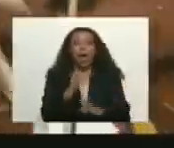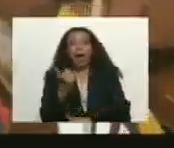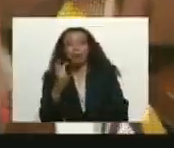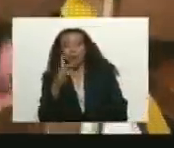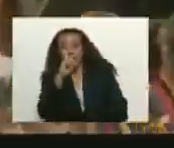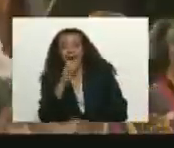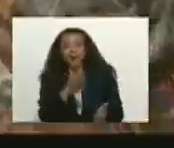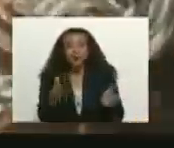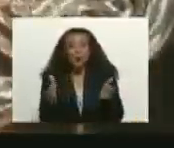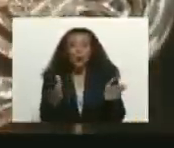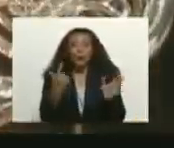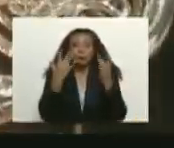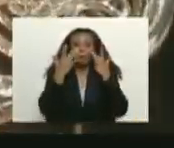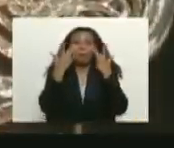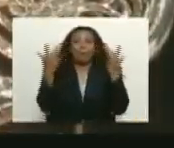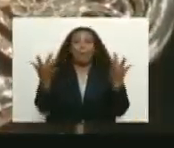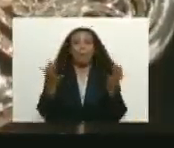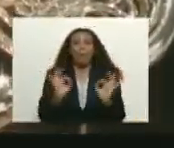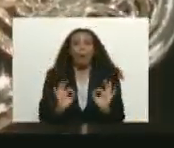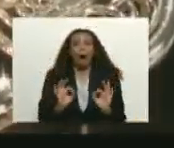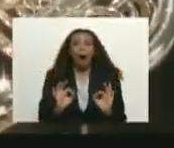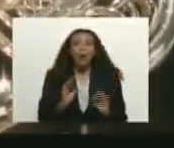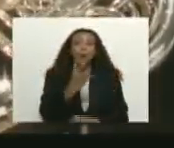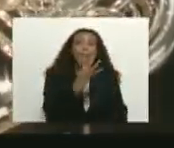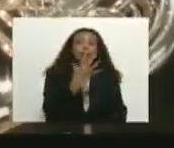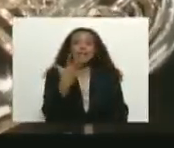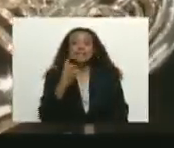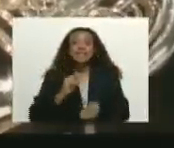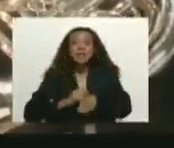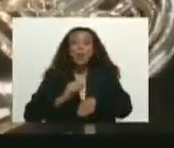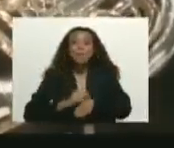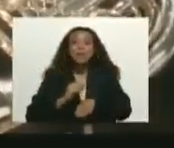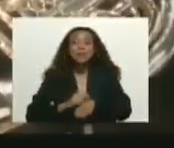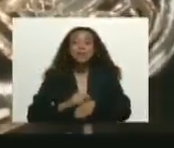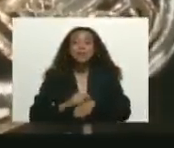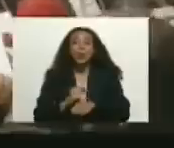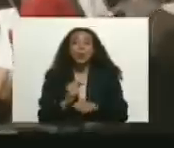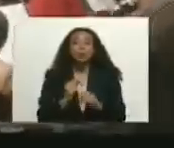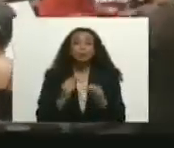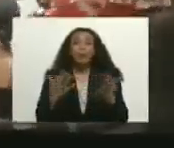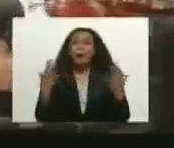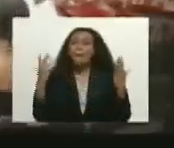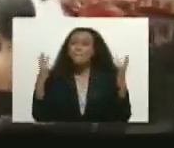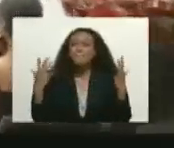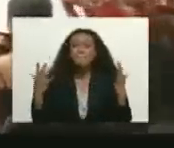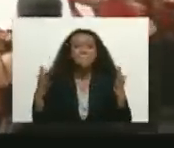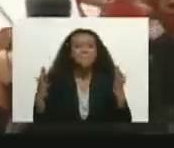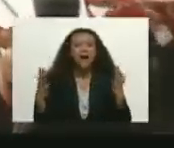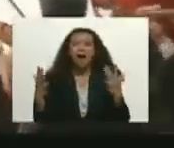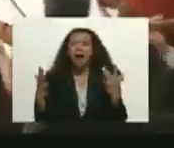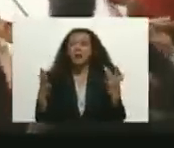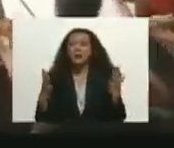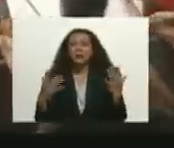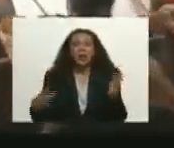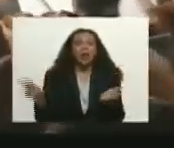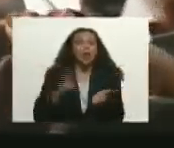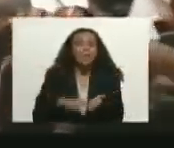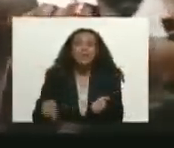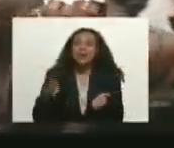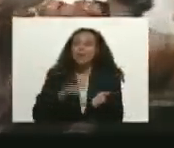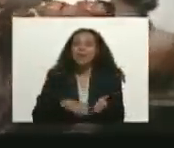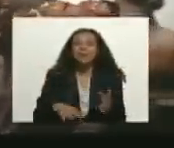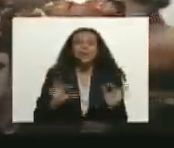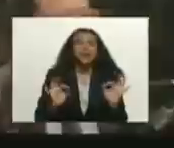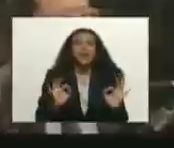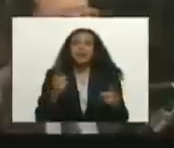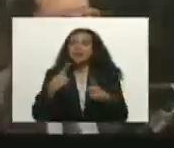público por lo menos 45 minutos de aplausos al final, donde tuvieron que tocar varias veces varias